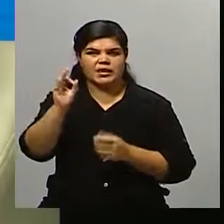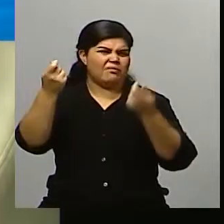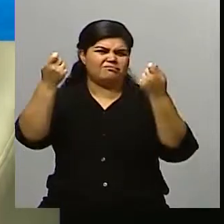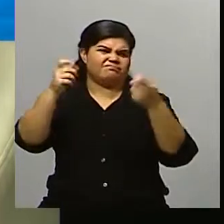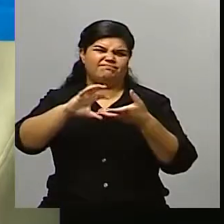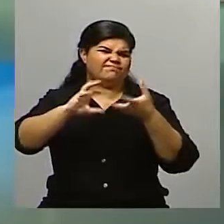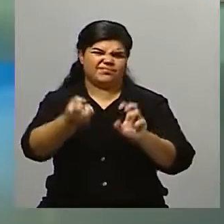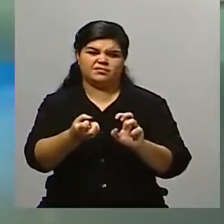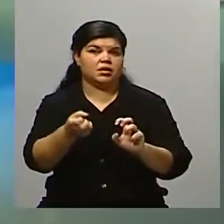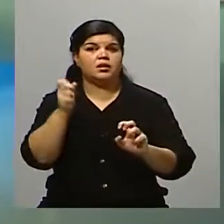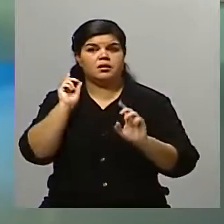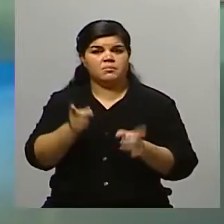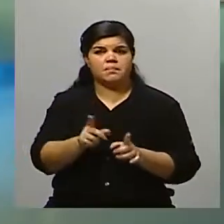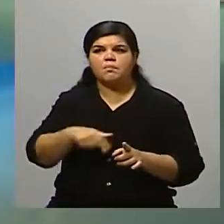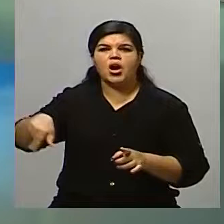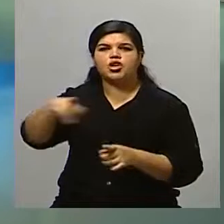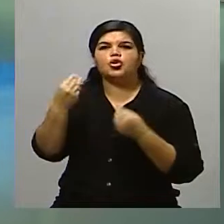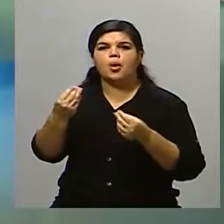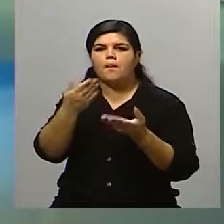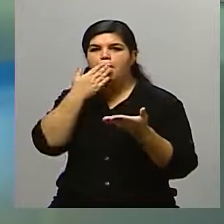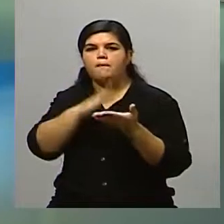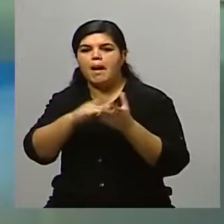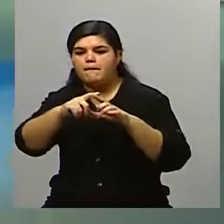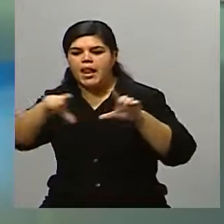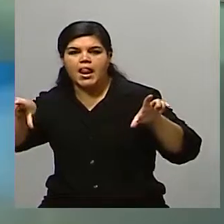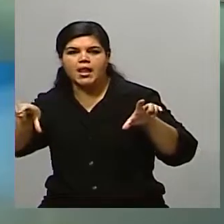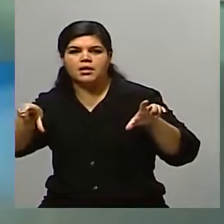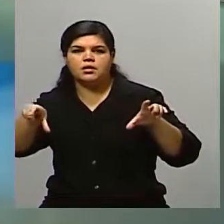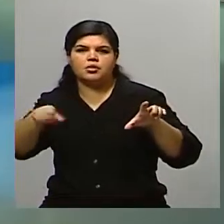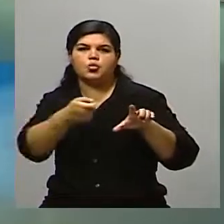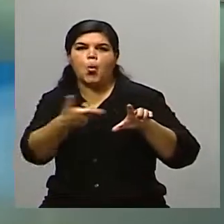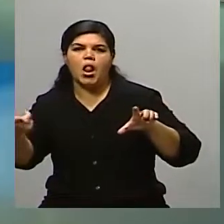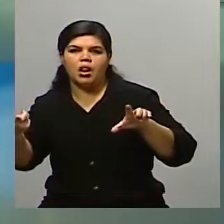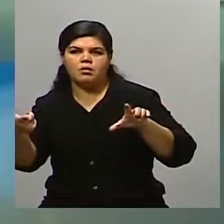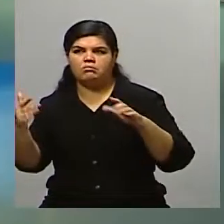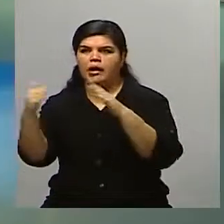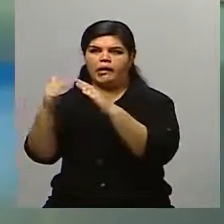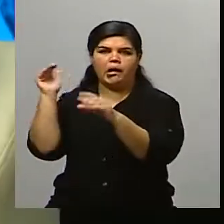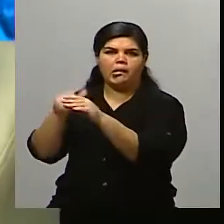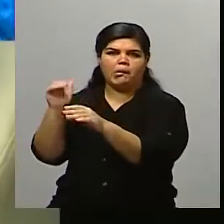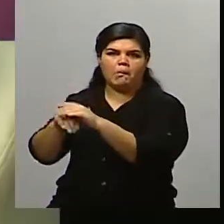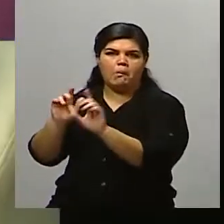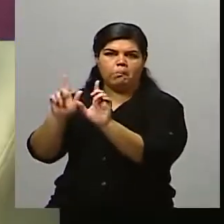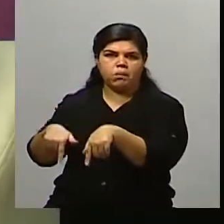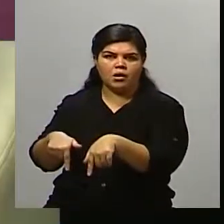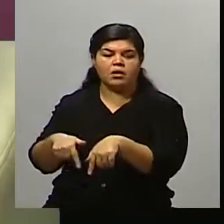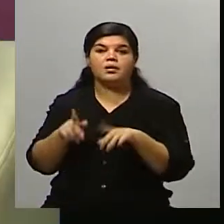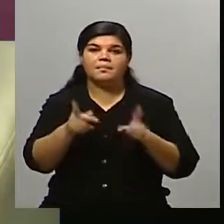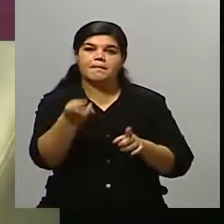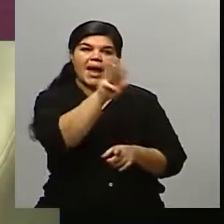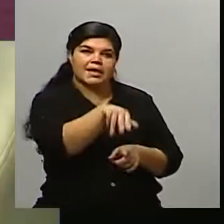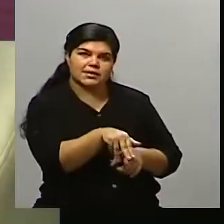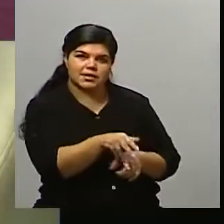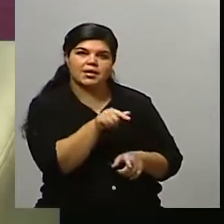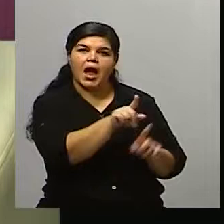un bono de sueldo que tal vez no lo tiene en su casa? Claro. O lo que hace el ANSES en muchos casos es ir a verificar los aportes. Entonces va la